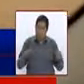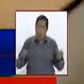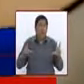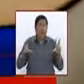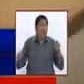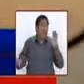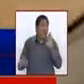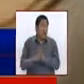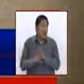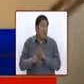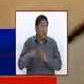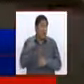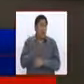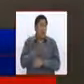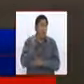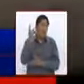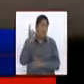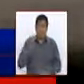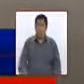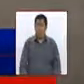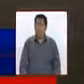ilegal hasta nuestro país.